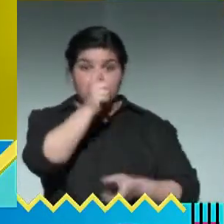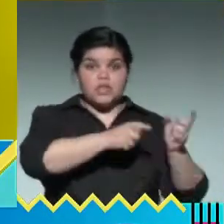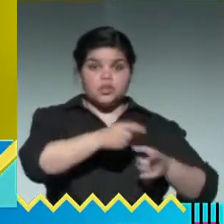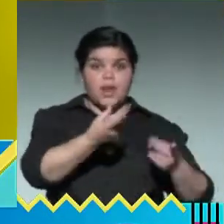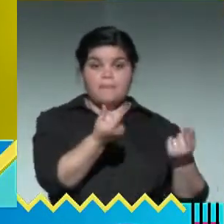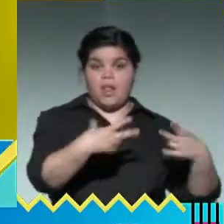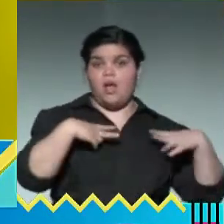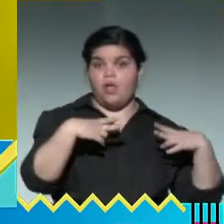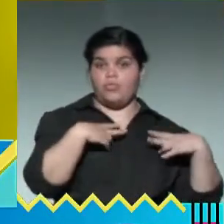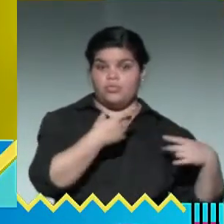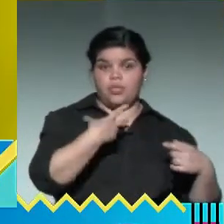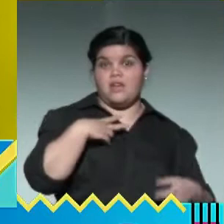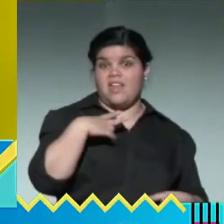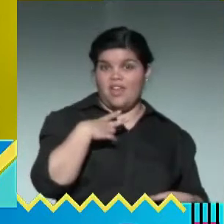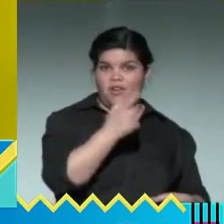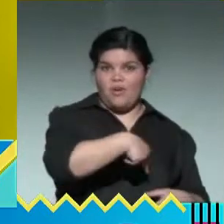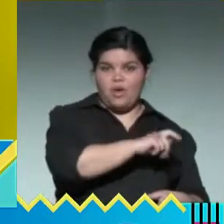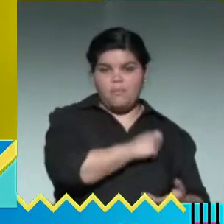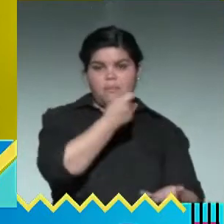y el que más gana más tiene que poner.